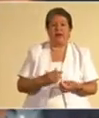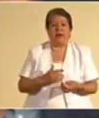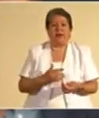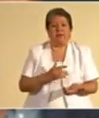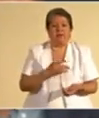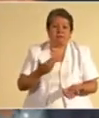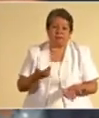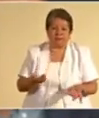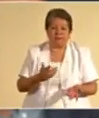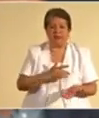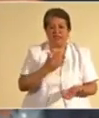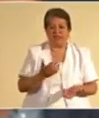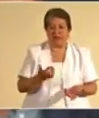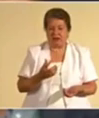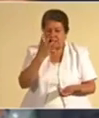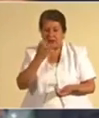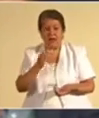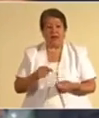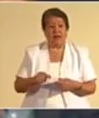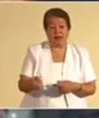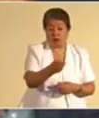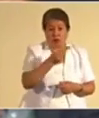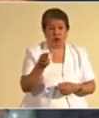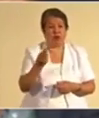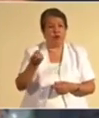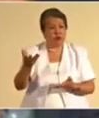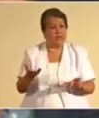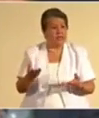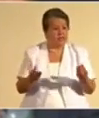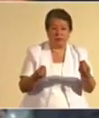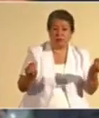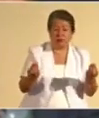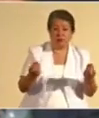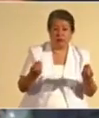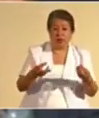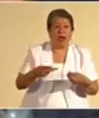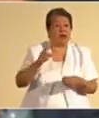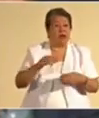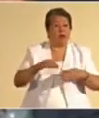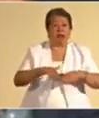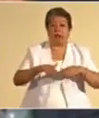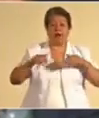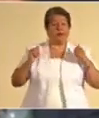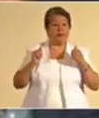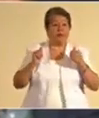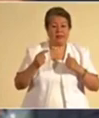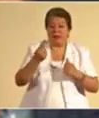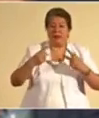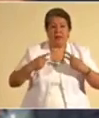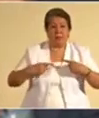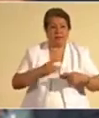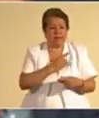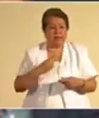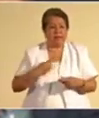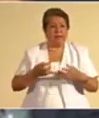presencia de todos hoy aquí y la ausencia de alguien. La ausencia de alguien que debería de estar